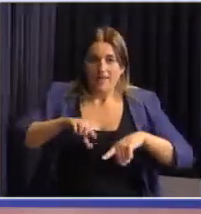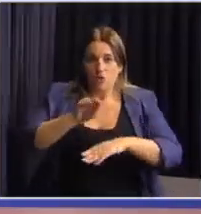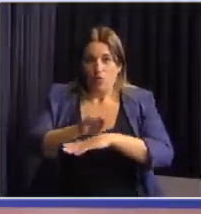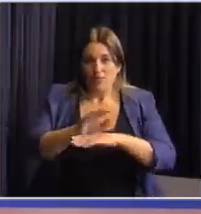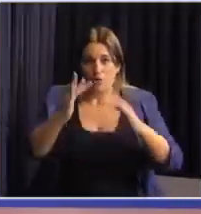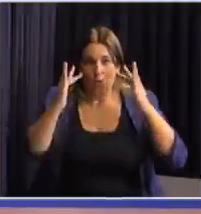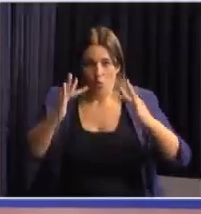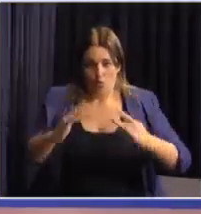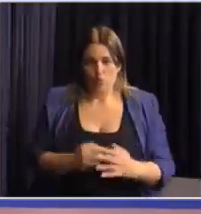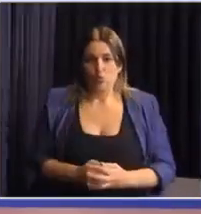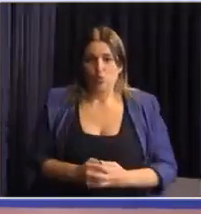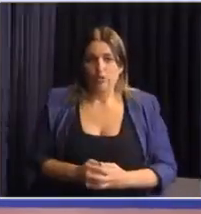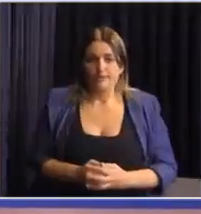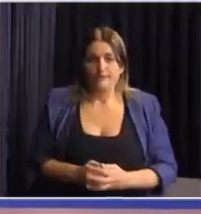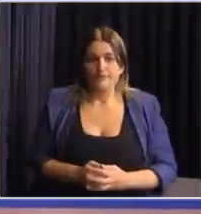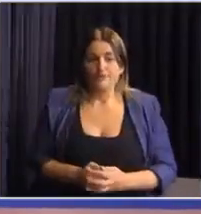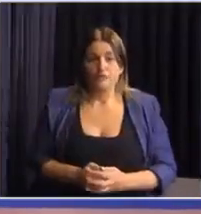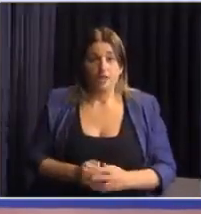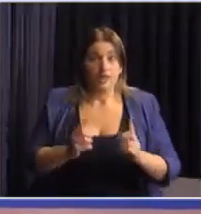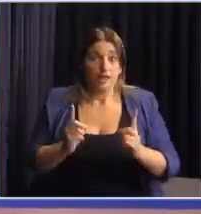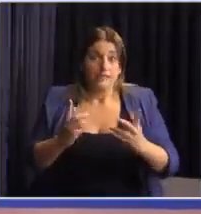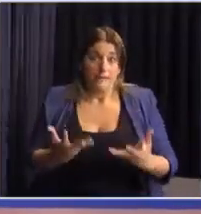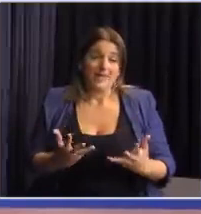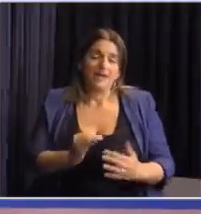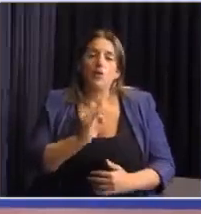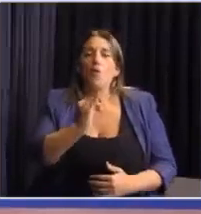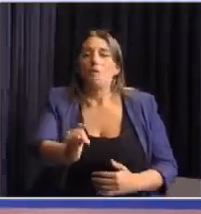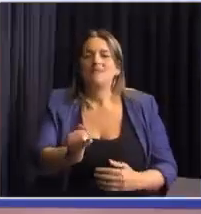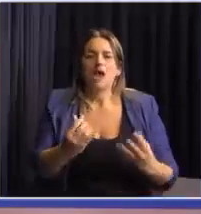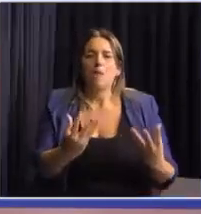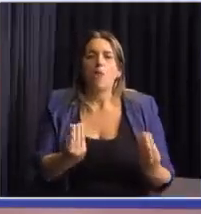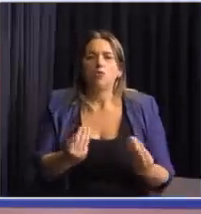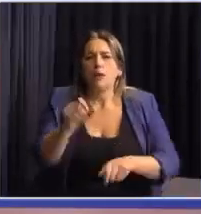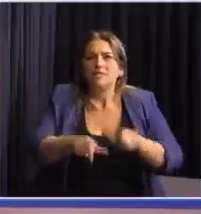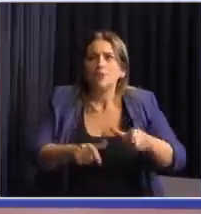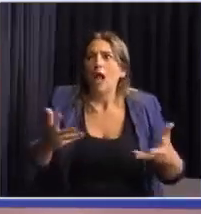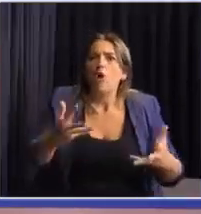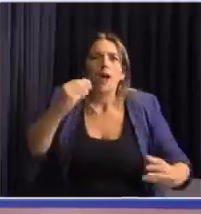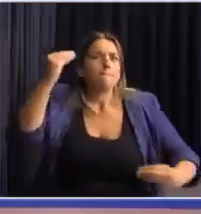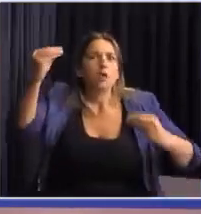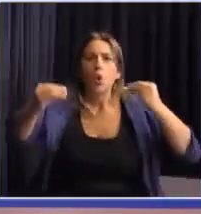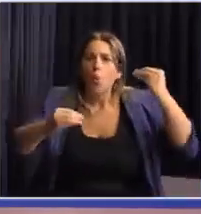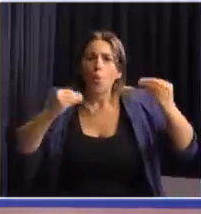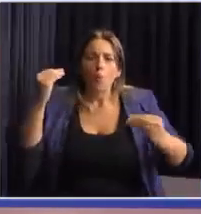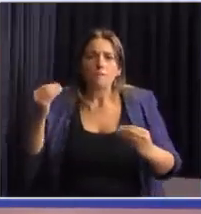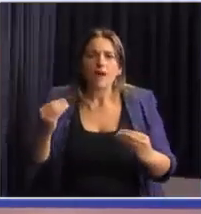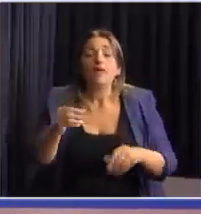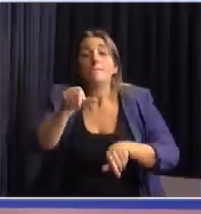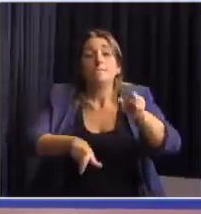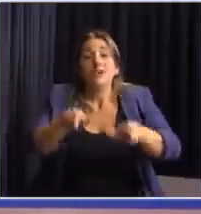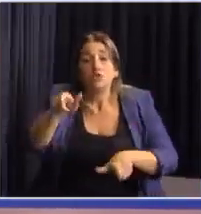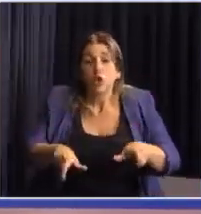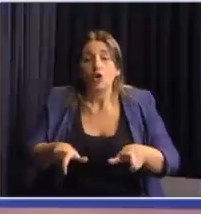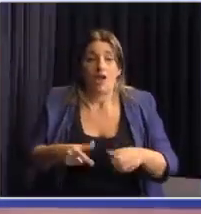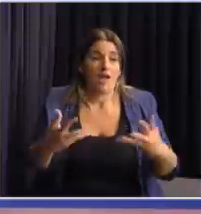y Cultura, antes dejándole un mensaje a mucha gente que con razón está preocupada, que es aquellas personas